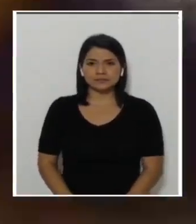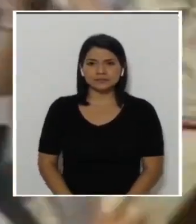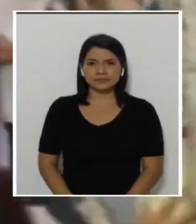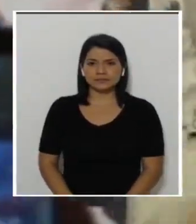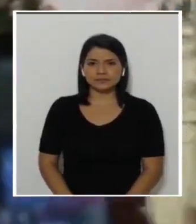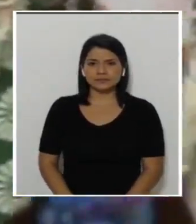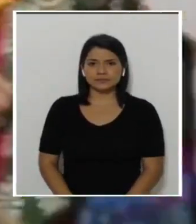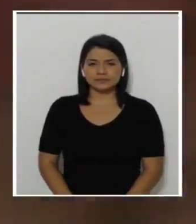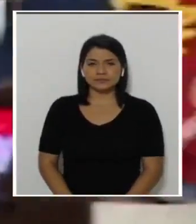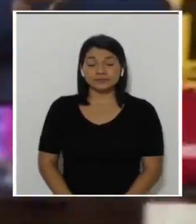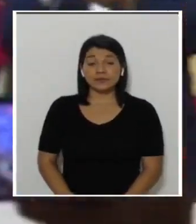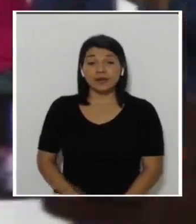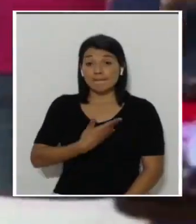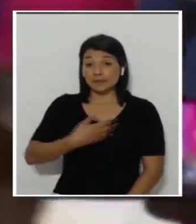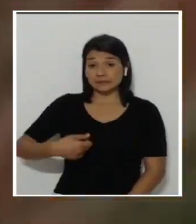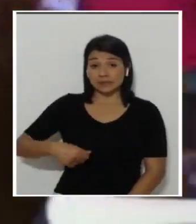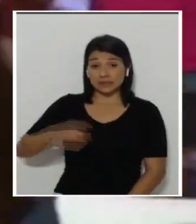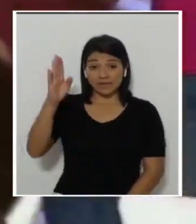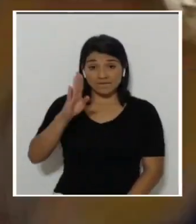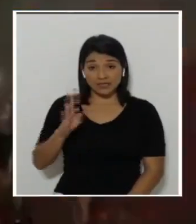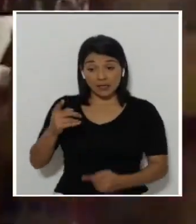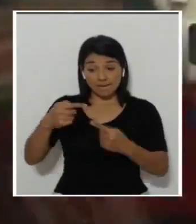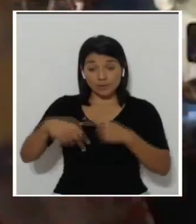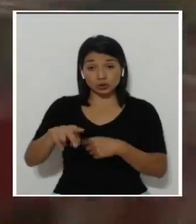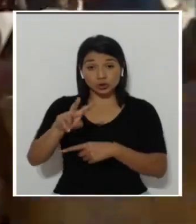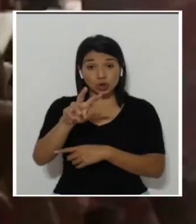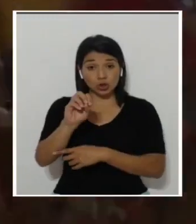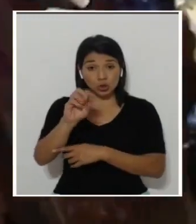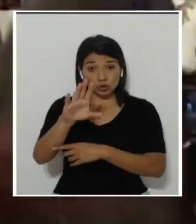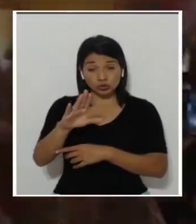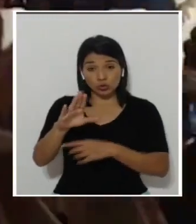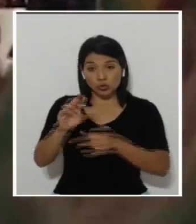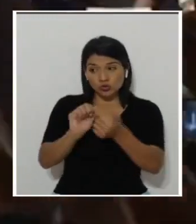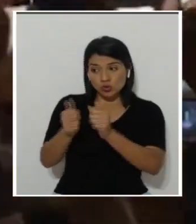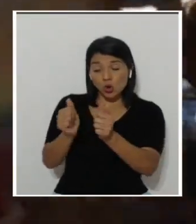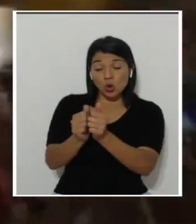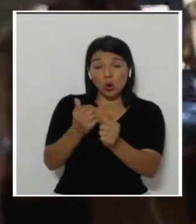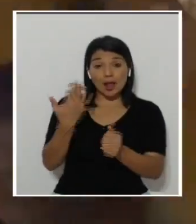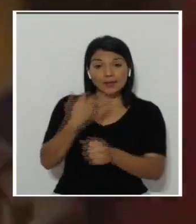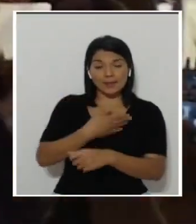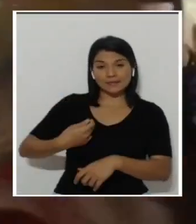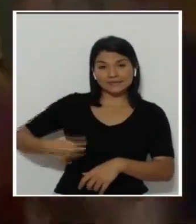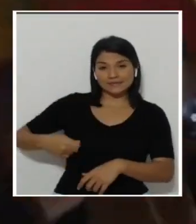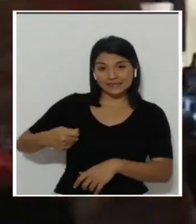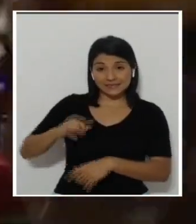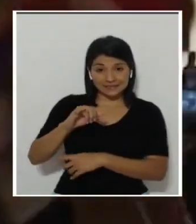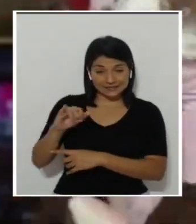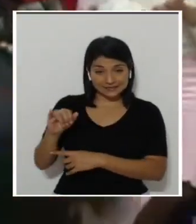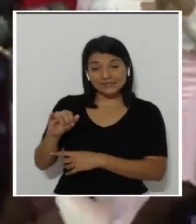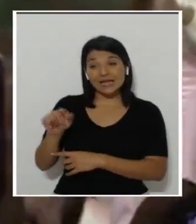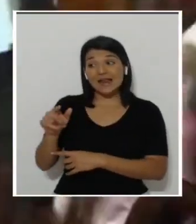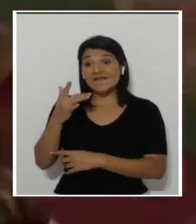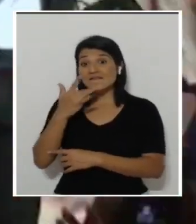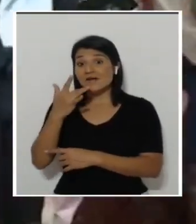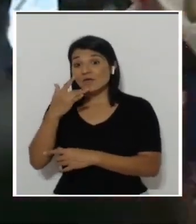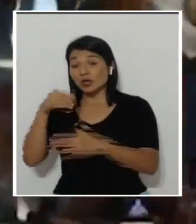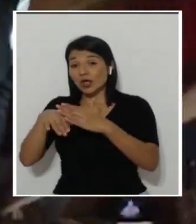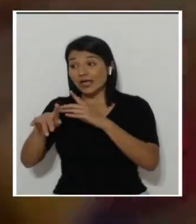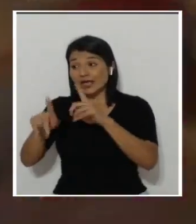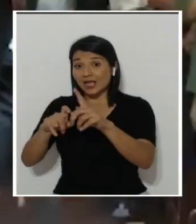Bolsonaro se enfrenta el próximo 2 de octubre con el expresidente izquierdista Luis Ignacio Lula da Silva, favorito en las encuestas de intención de